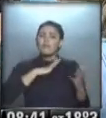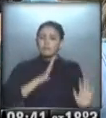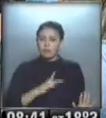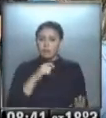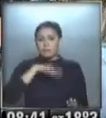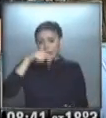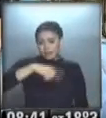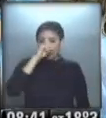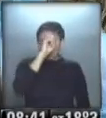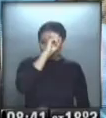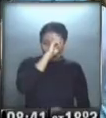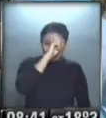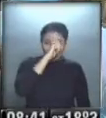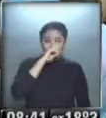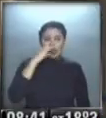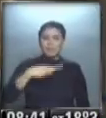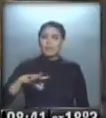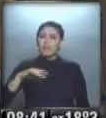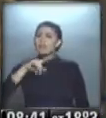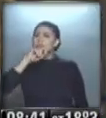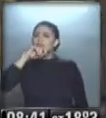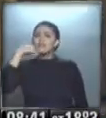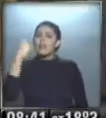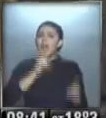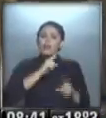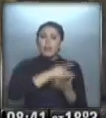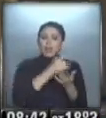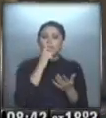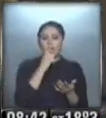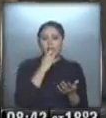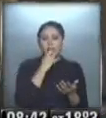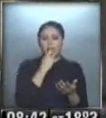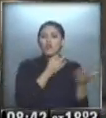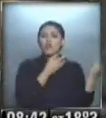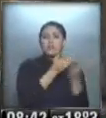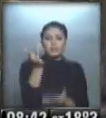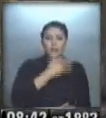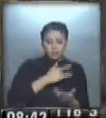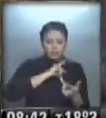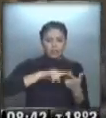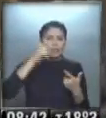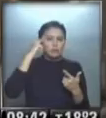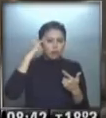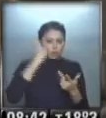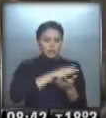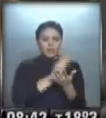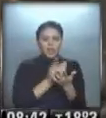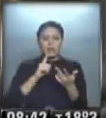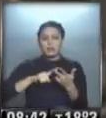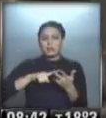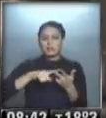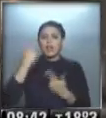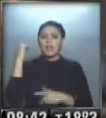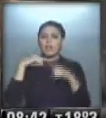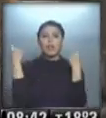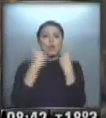donde vienen cayendo grandes áreas del hospital, como el servicio de cardiovascular, el servicio de neurología, la guardia